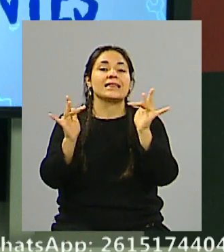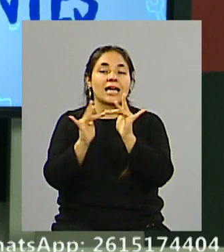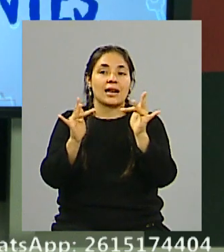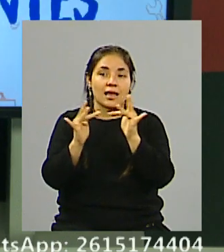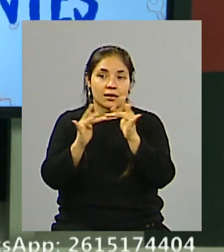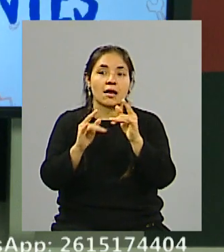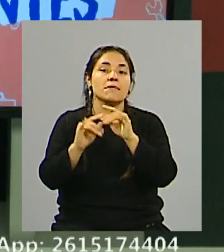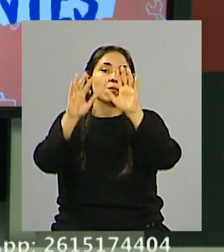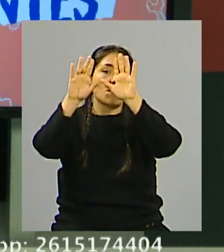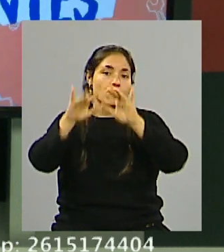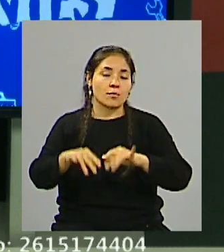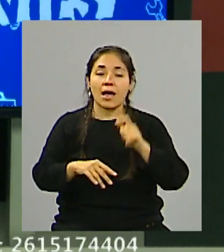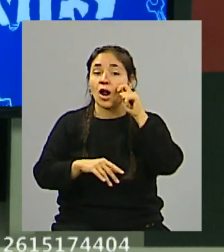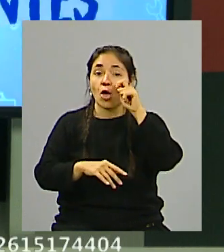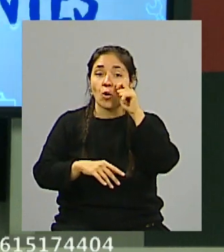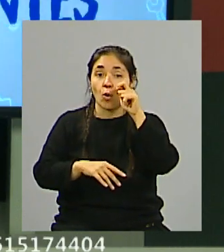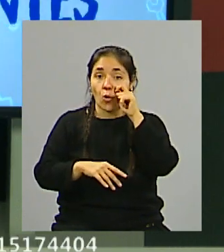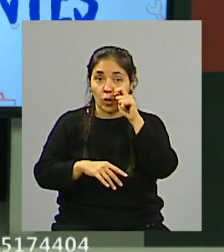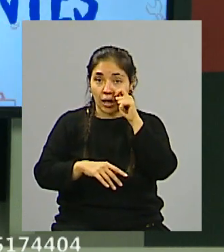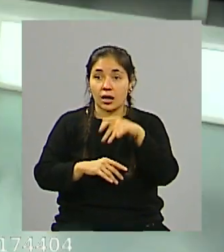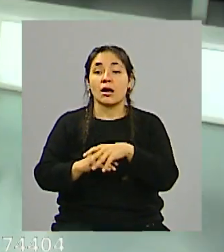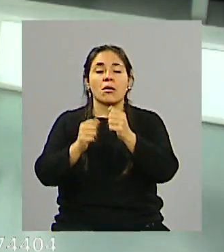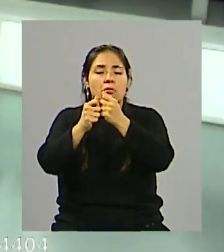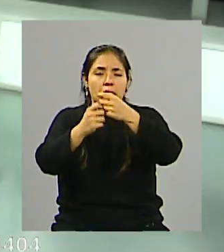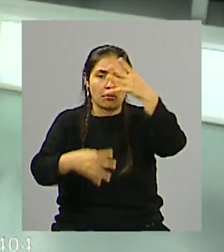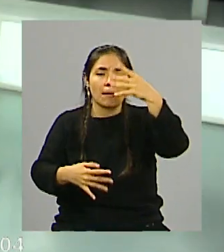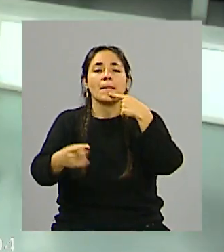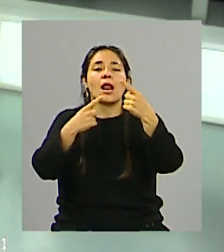medio de un formulario de Google, donde se despliegan